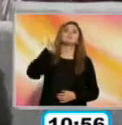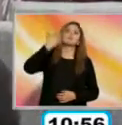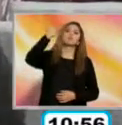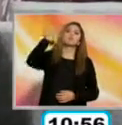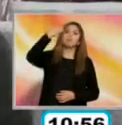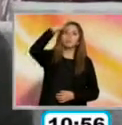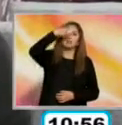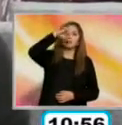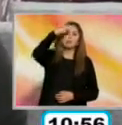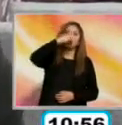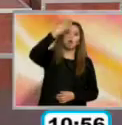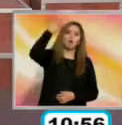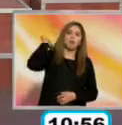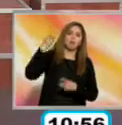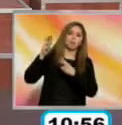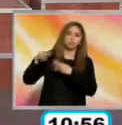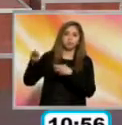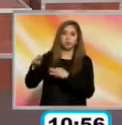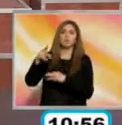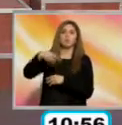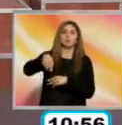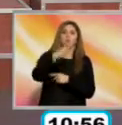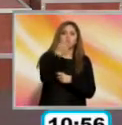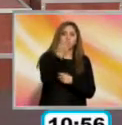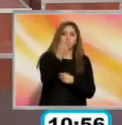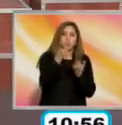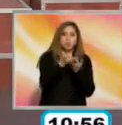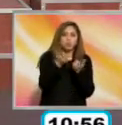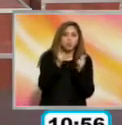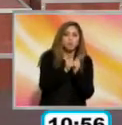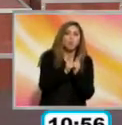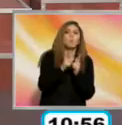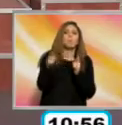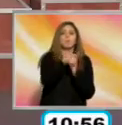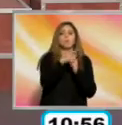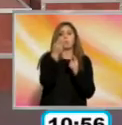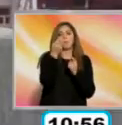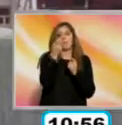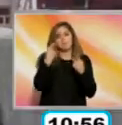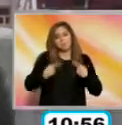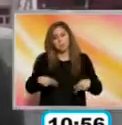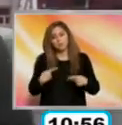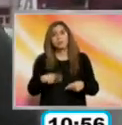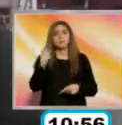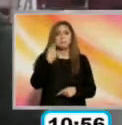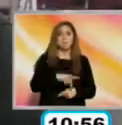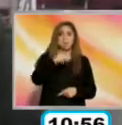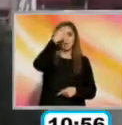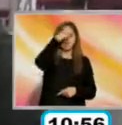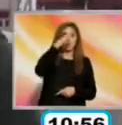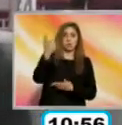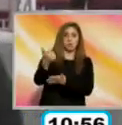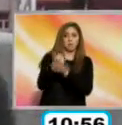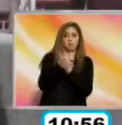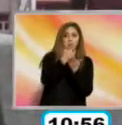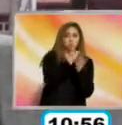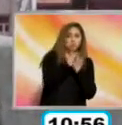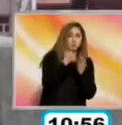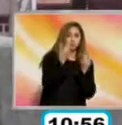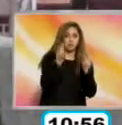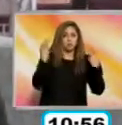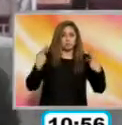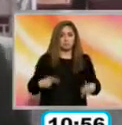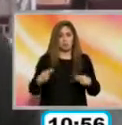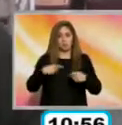ser aceptados por nuestro pequeñito público. Somos una banda bastante underground, pero esa experiencia y la ayuda de tanta gente